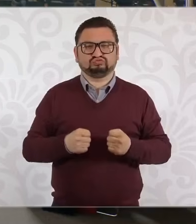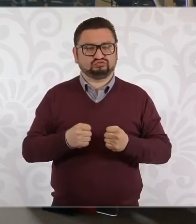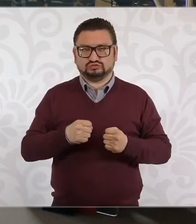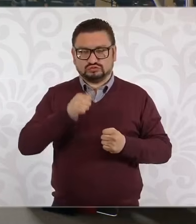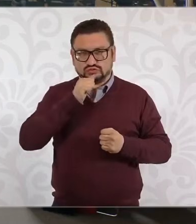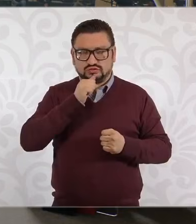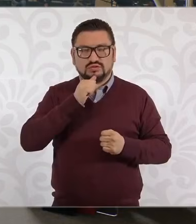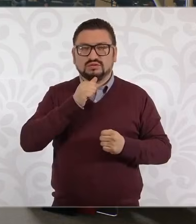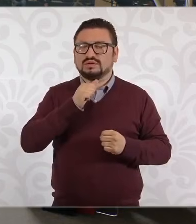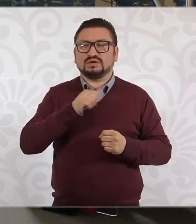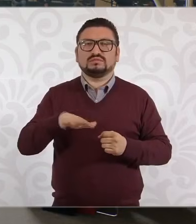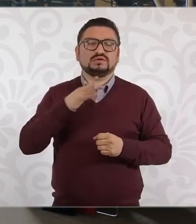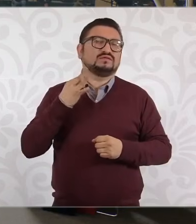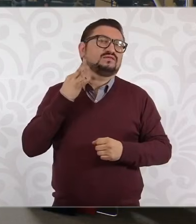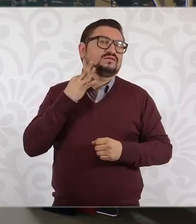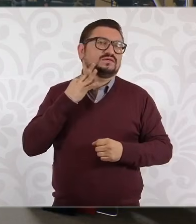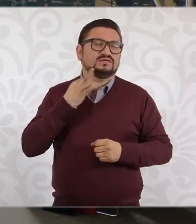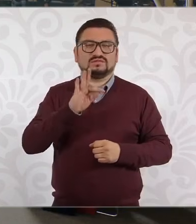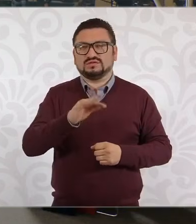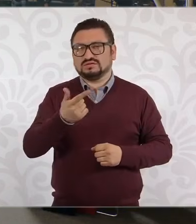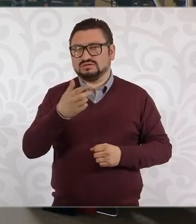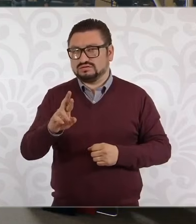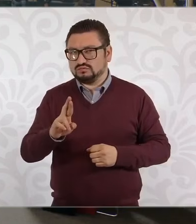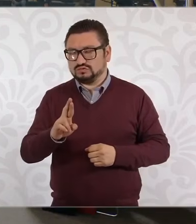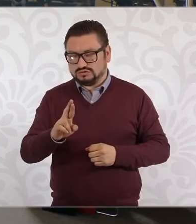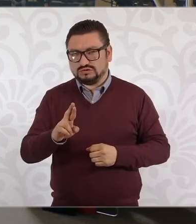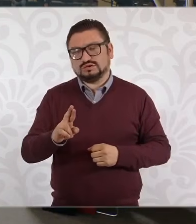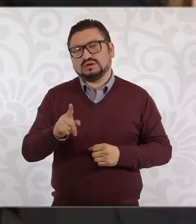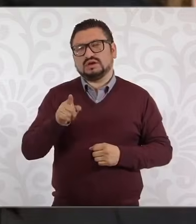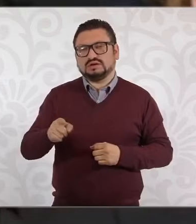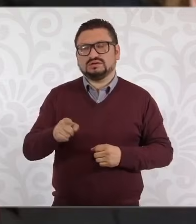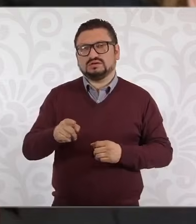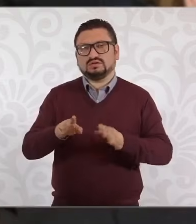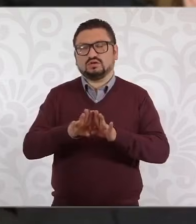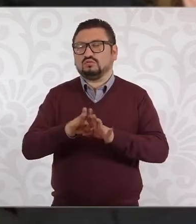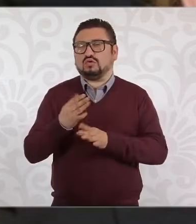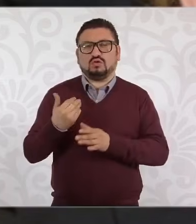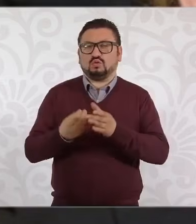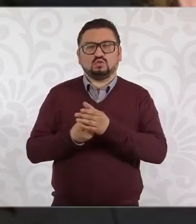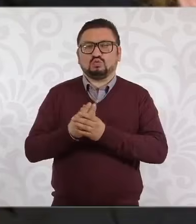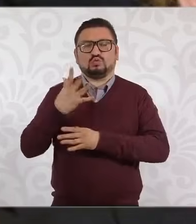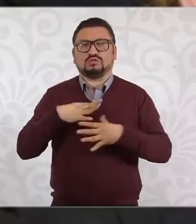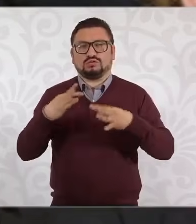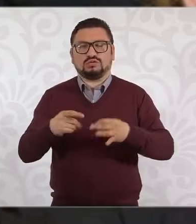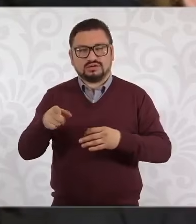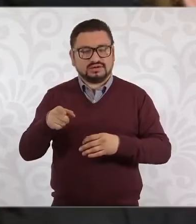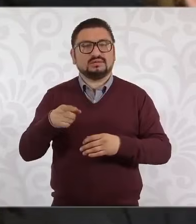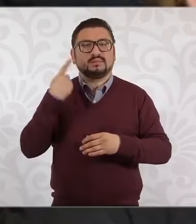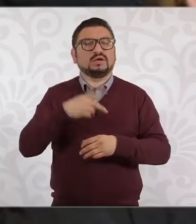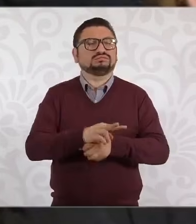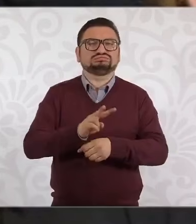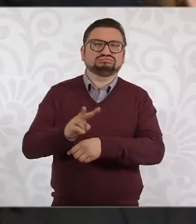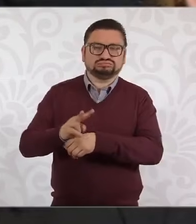el trabajo de la Fiscalía General de la República, que es, digamos que es un organismo nuevo para dar seguimiento a los